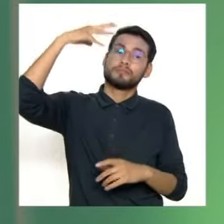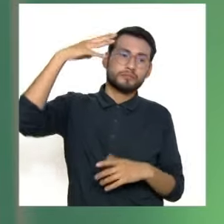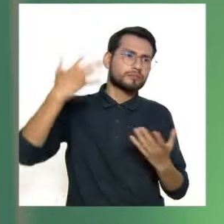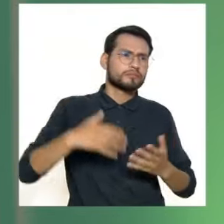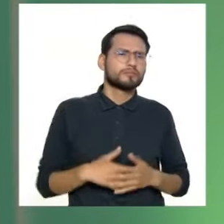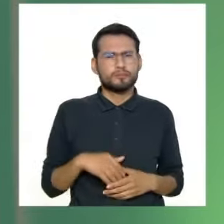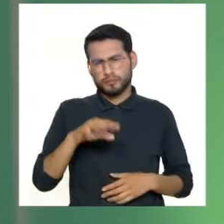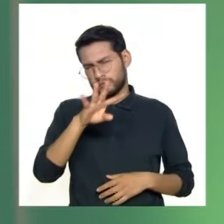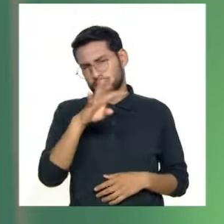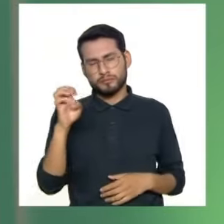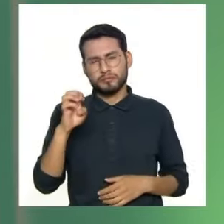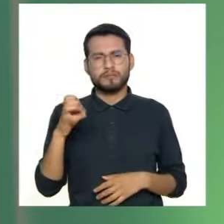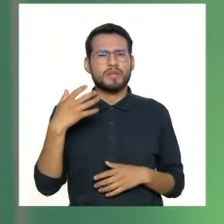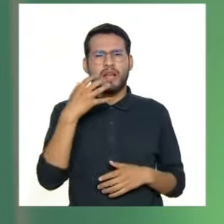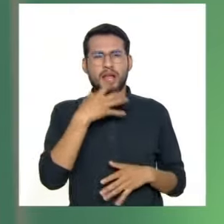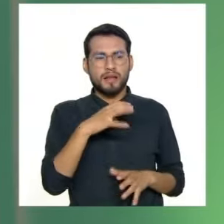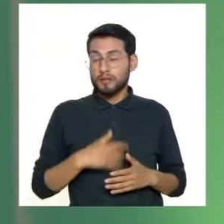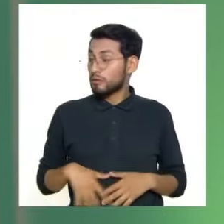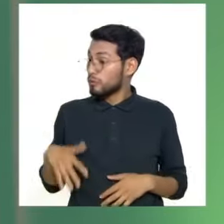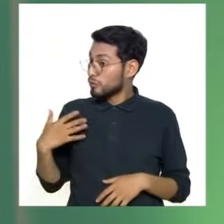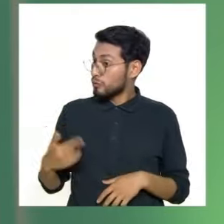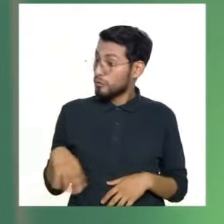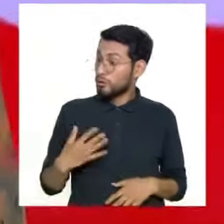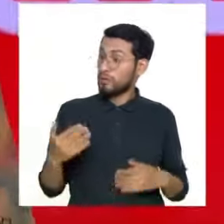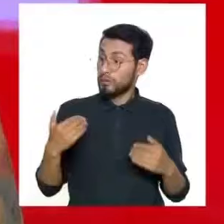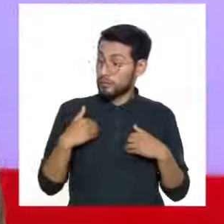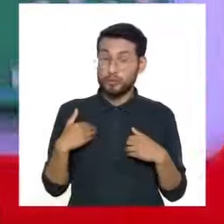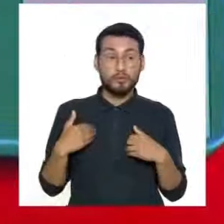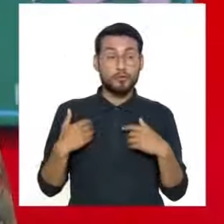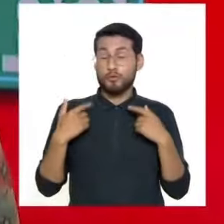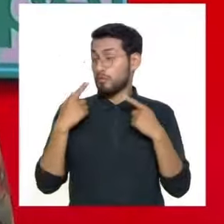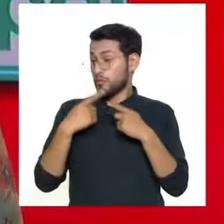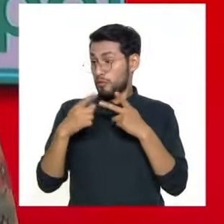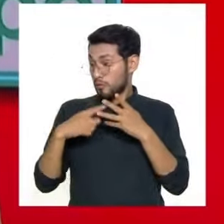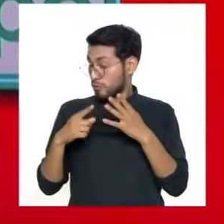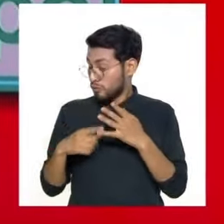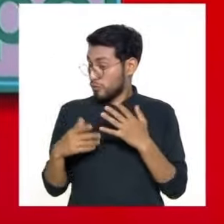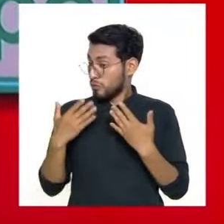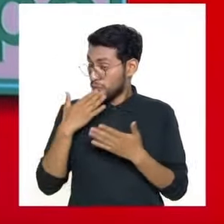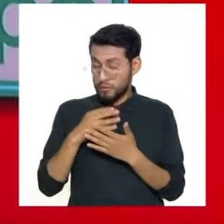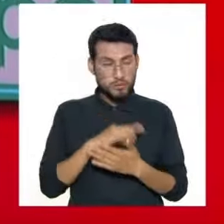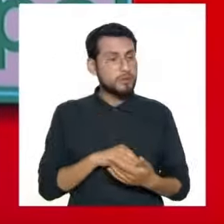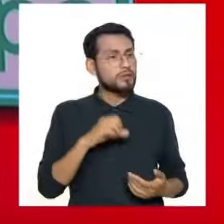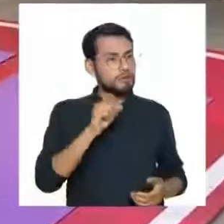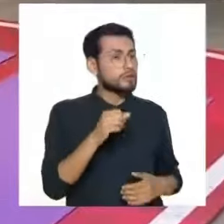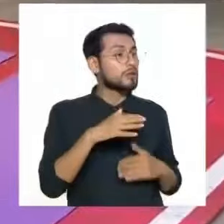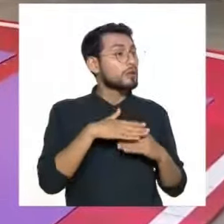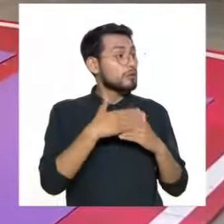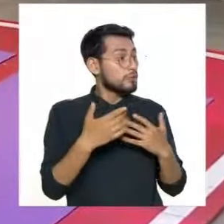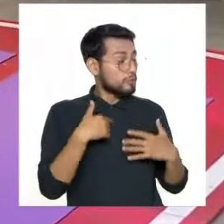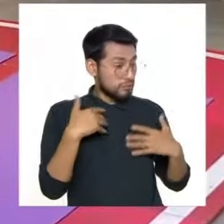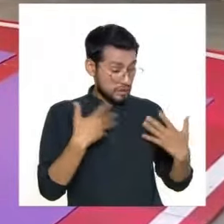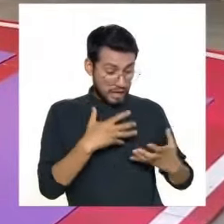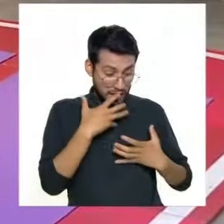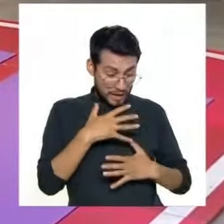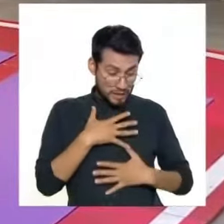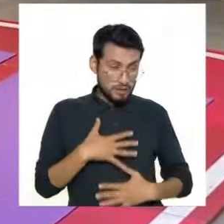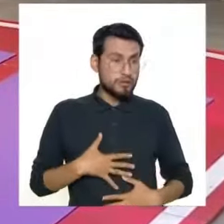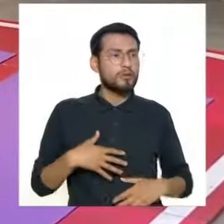como unas 400 calorías Ah excelente o sea tiene múltiples beneficios claro y después de mi calentamiento ya puedo